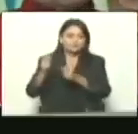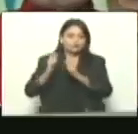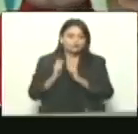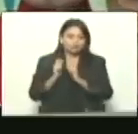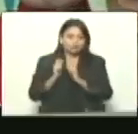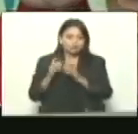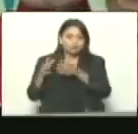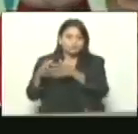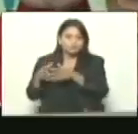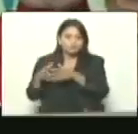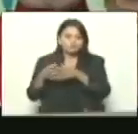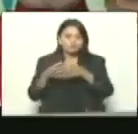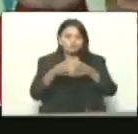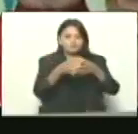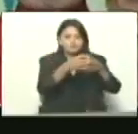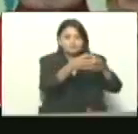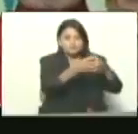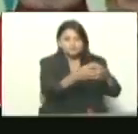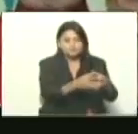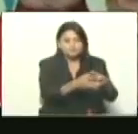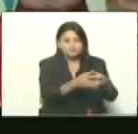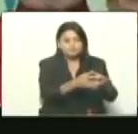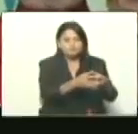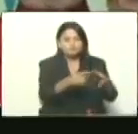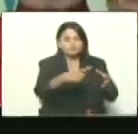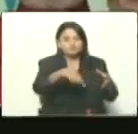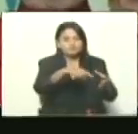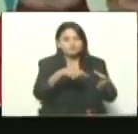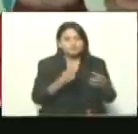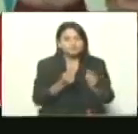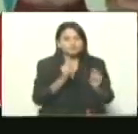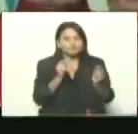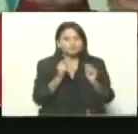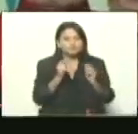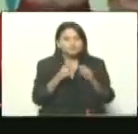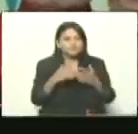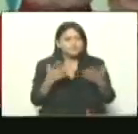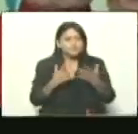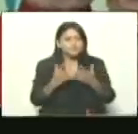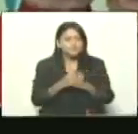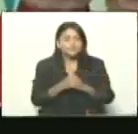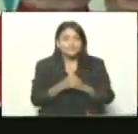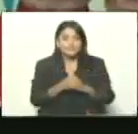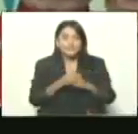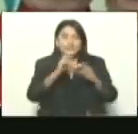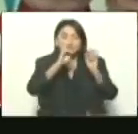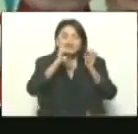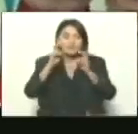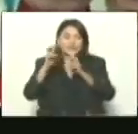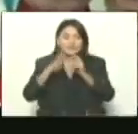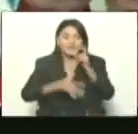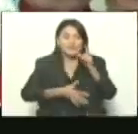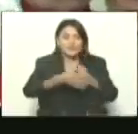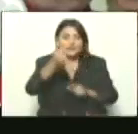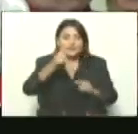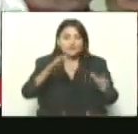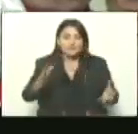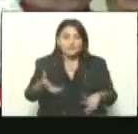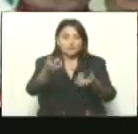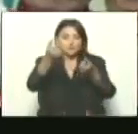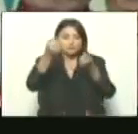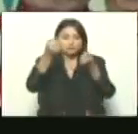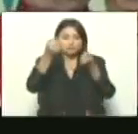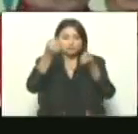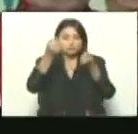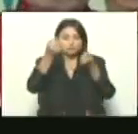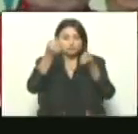enviado por usted, para trabajar todos los temas referentes a la Amazonía, y al rescate conjunto con los otros